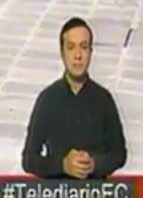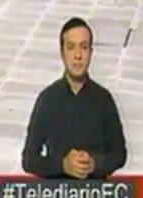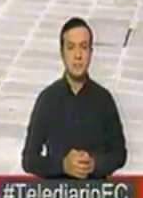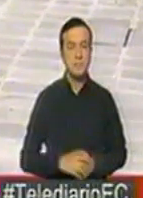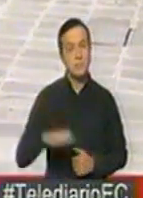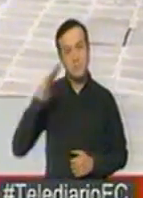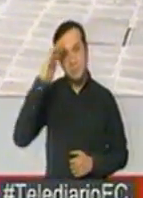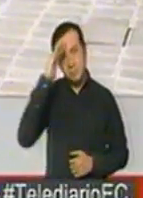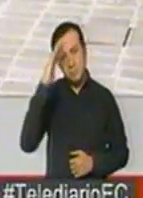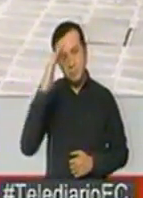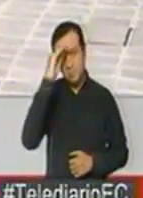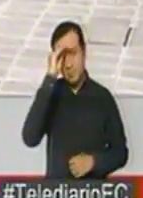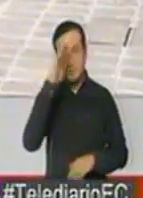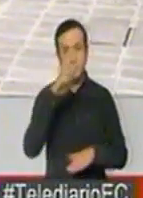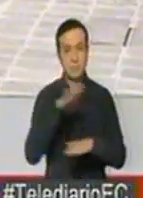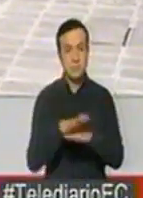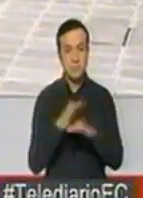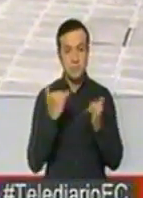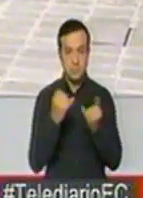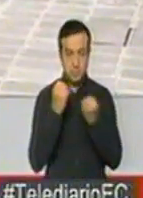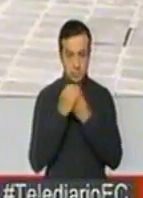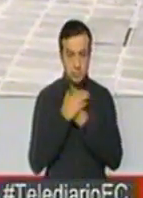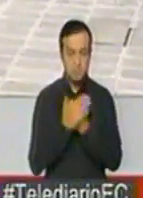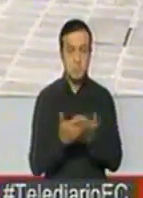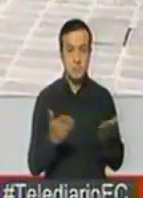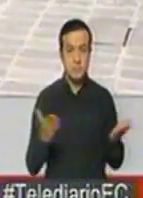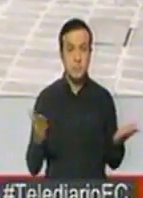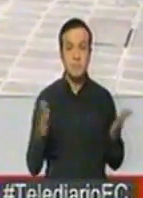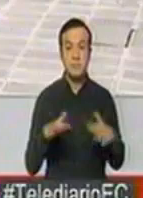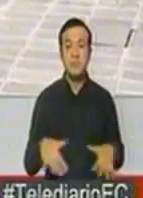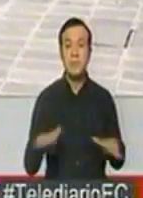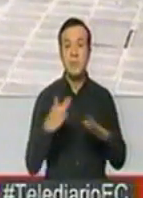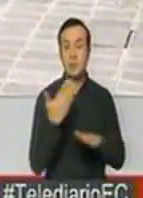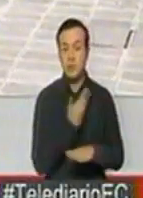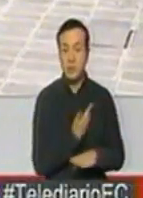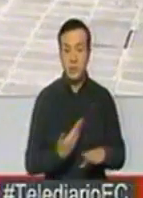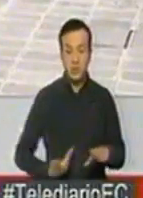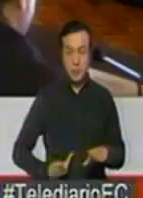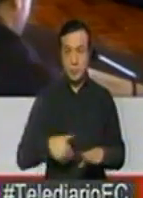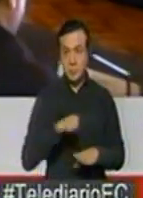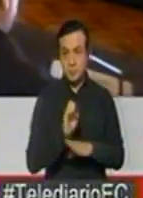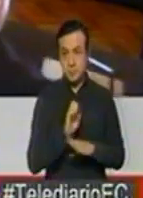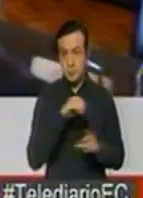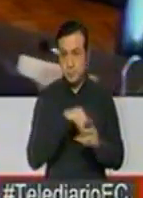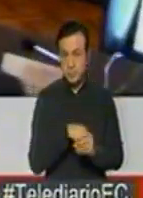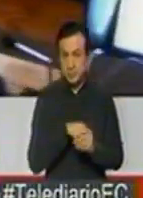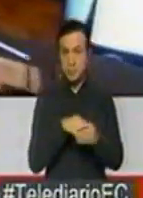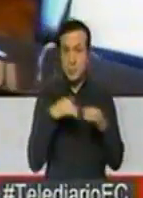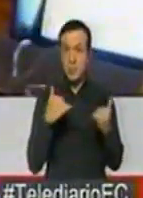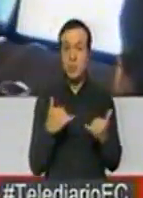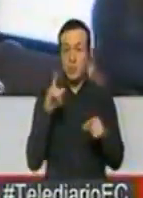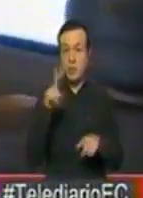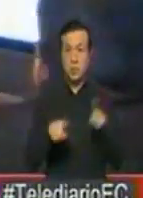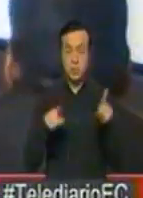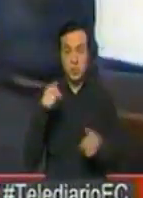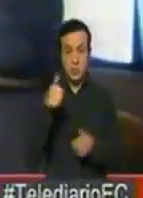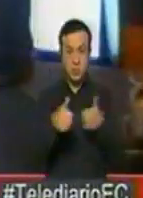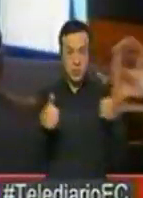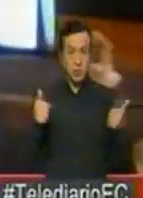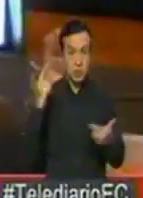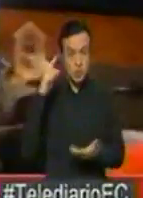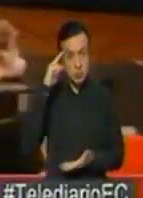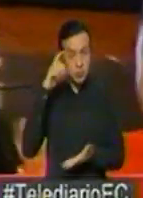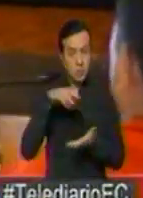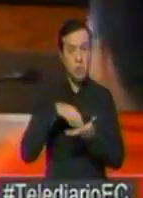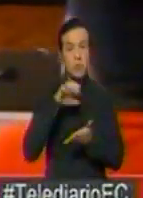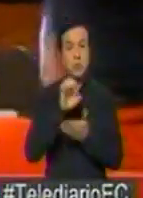Hola, ¿qué tal, Carla? Muy buenas tardes. Pues sí, levantamos esta señal informativa desde la Presidencia de la República, en donde el día de hoy varias autoridades del Gobierno Nacional